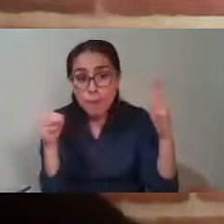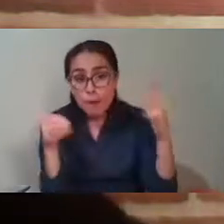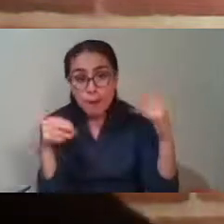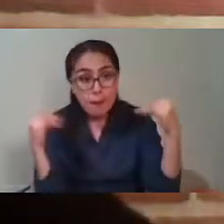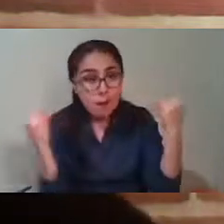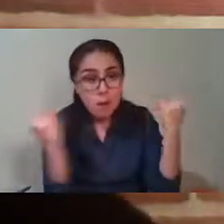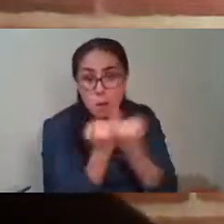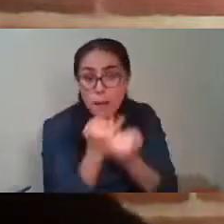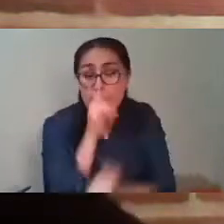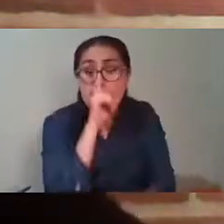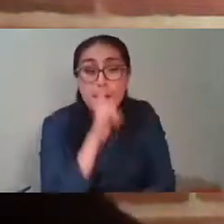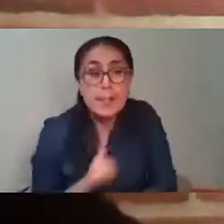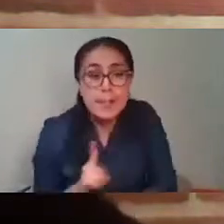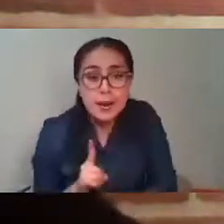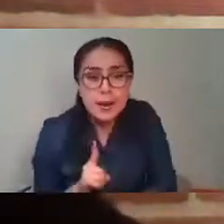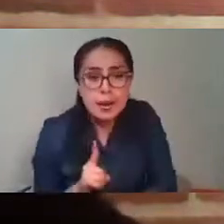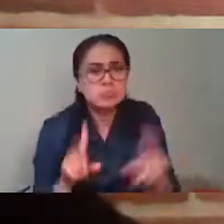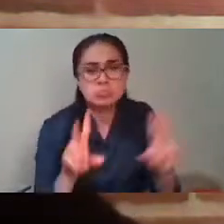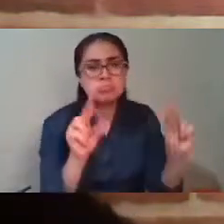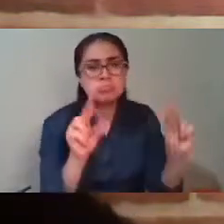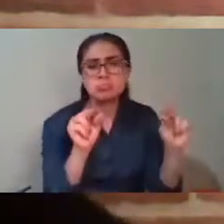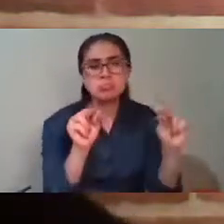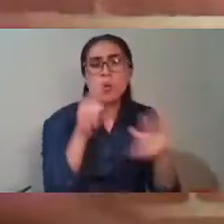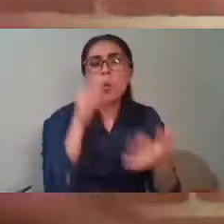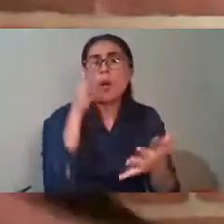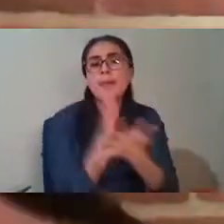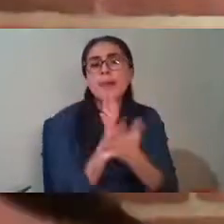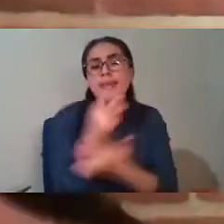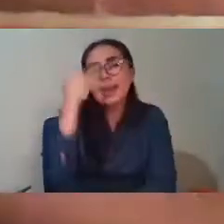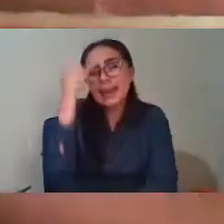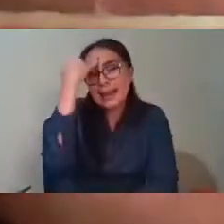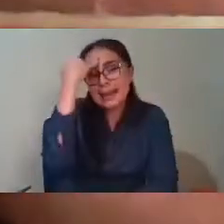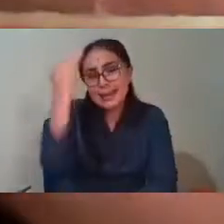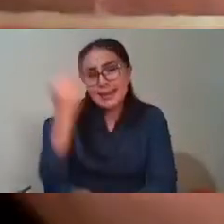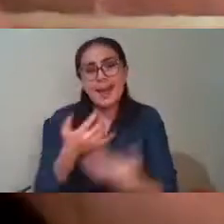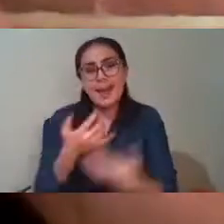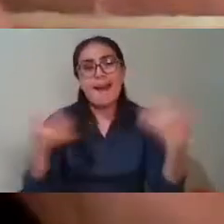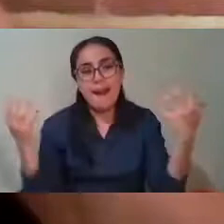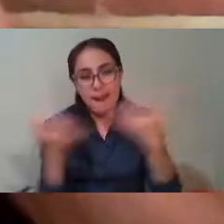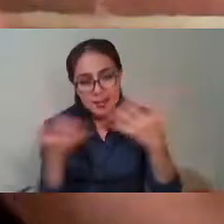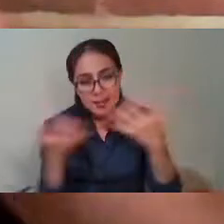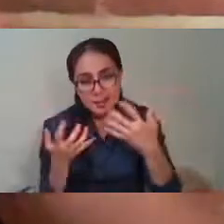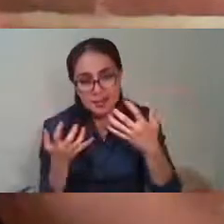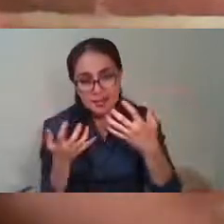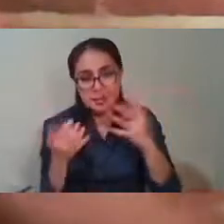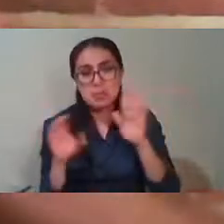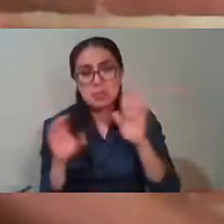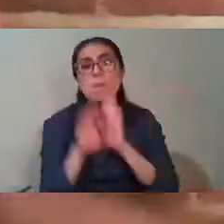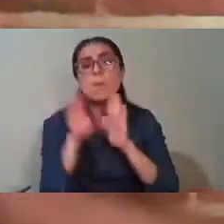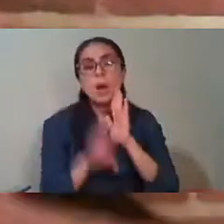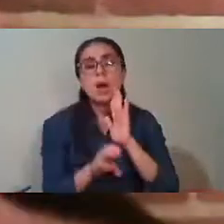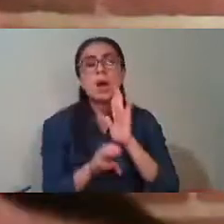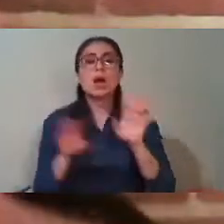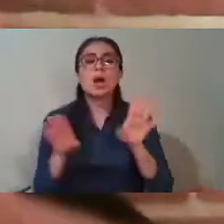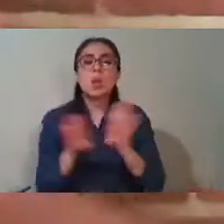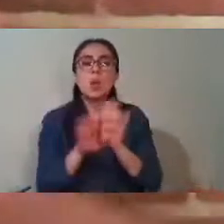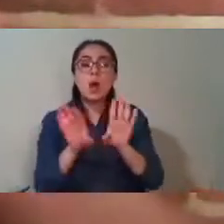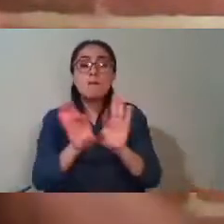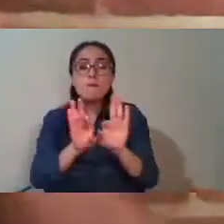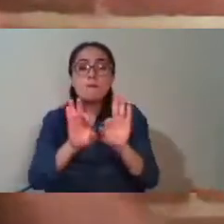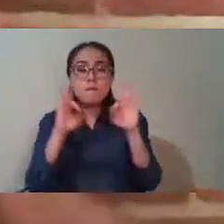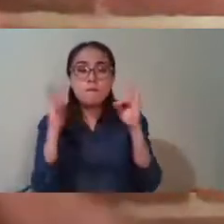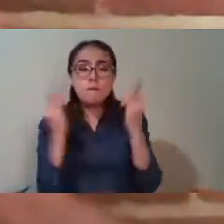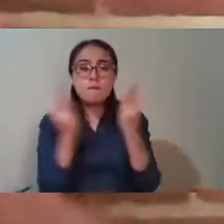copia. No es que copia algo, no. Es la creación de un soporte, la creación de